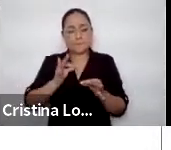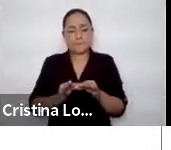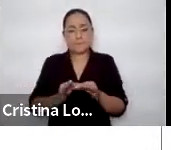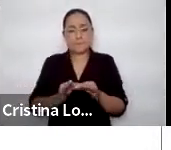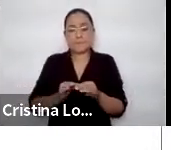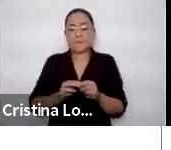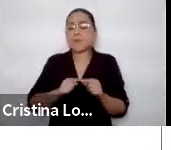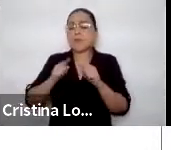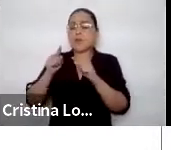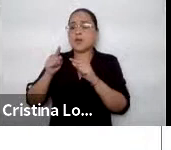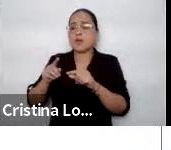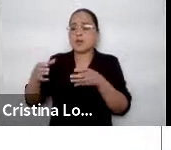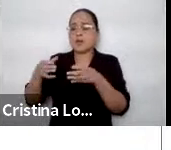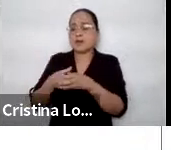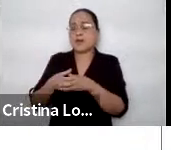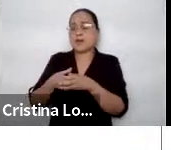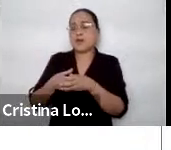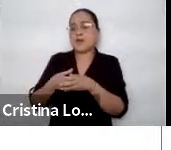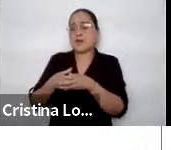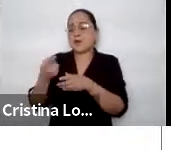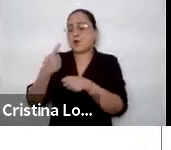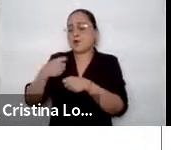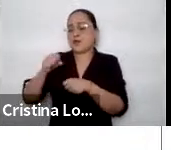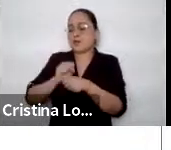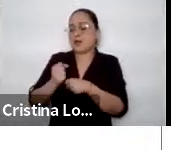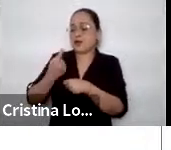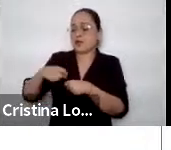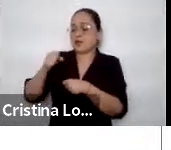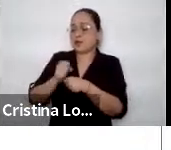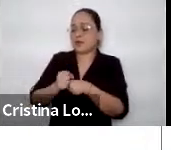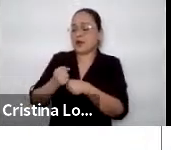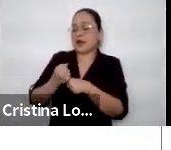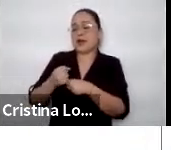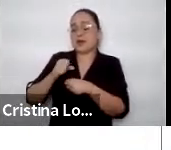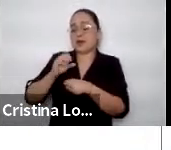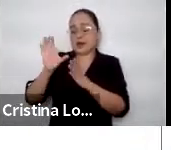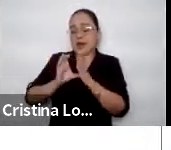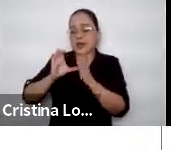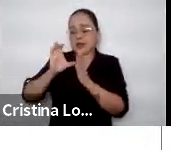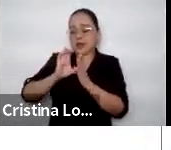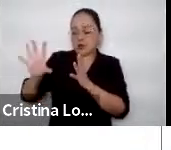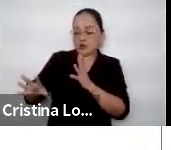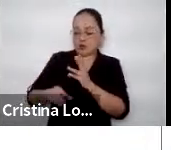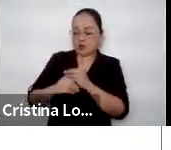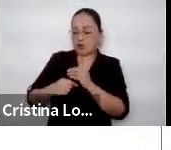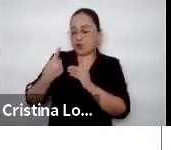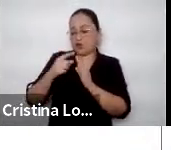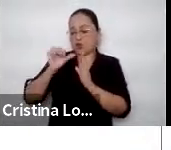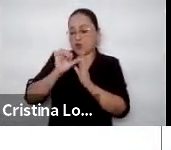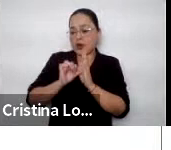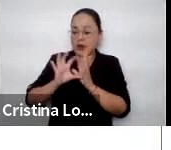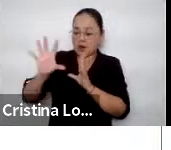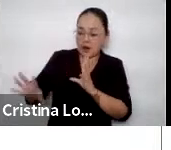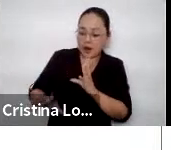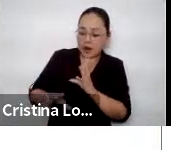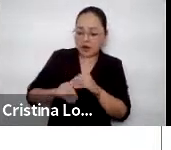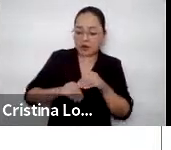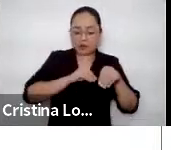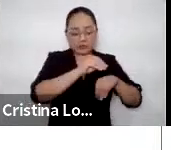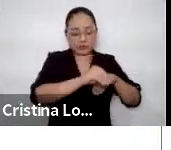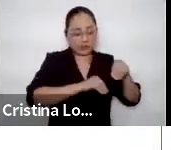publicada en el semanario semanalmente, durante un mes de calendario. Todo lo que haya sido publicado.